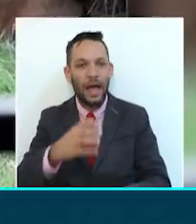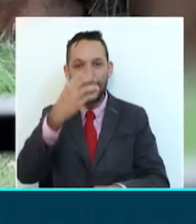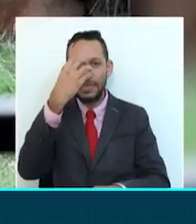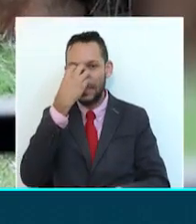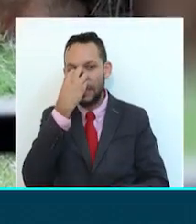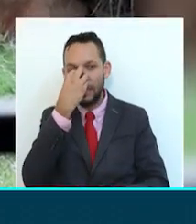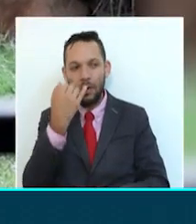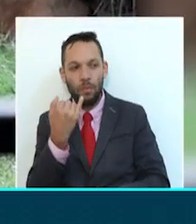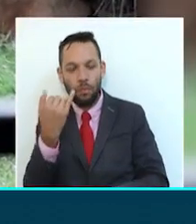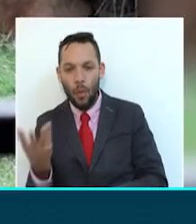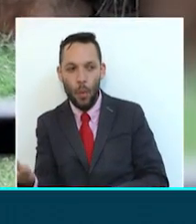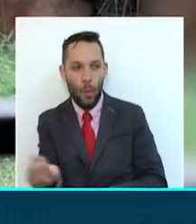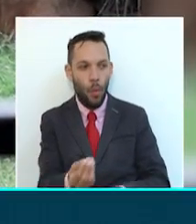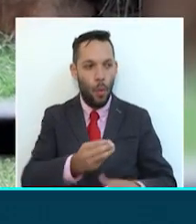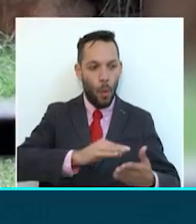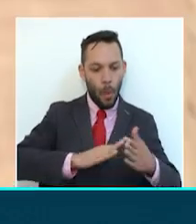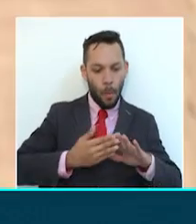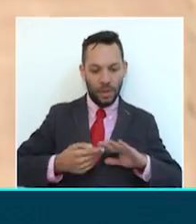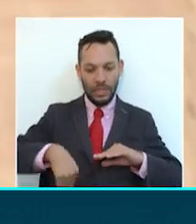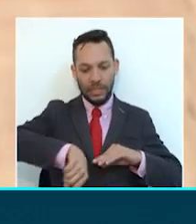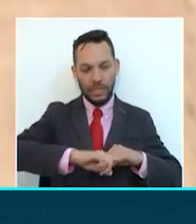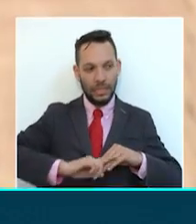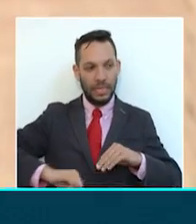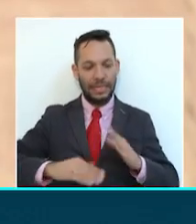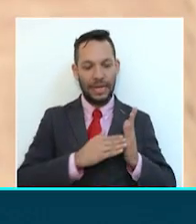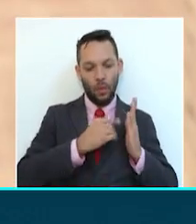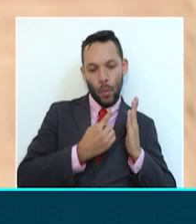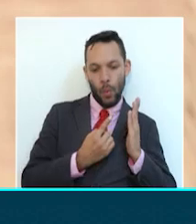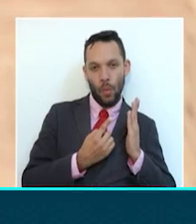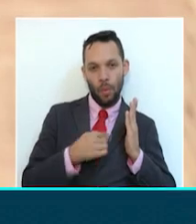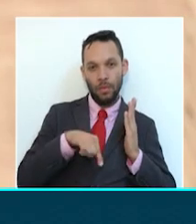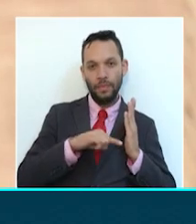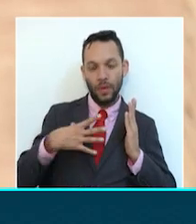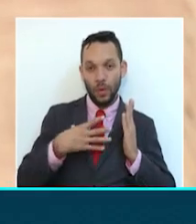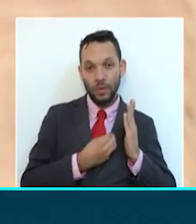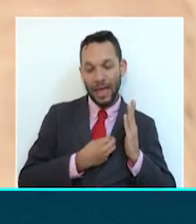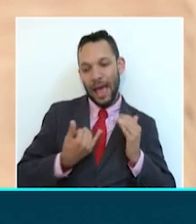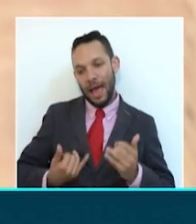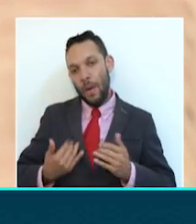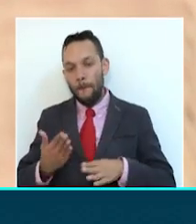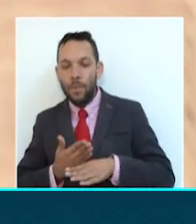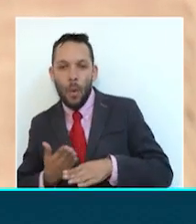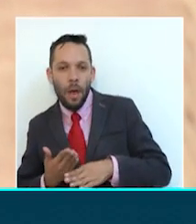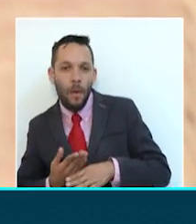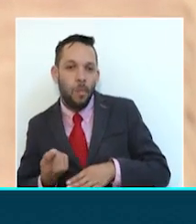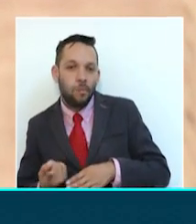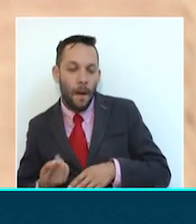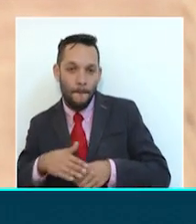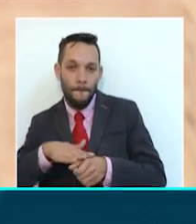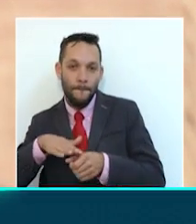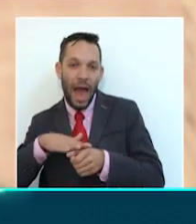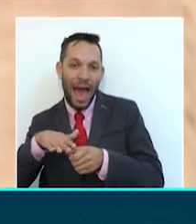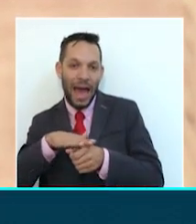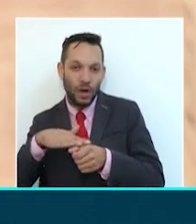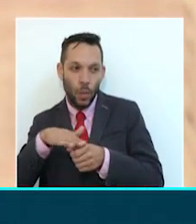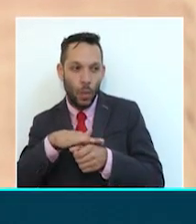ilegal en una comunidad de estrato 1. Pues en este momento tenemos un problema y es que como el barrio está a punto de ser